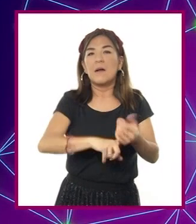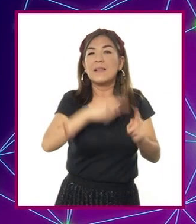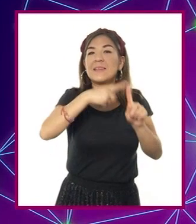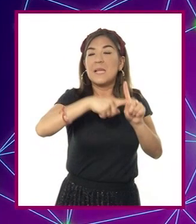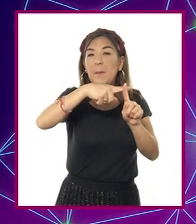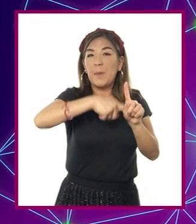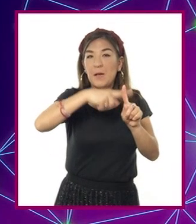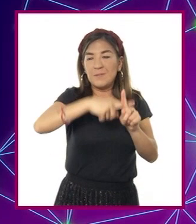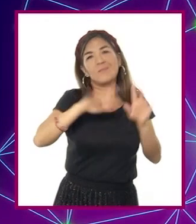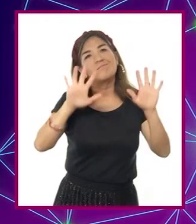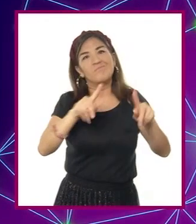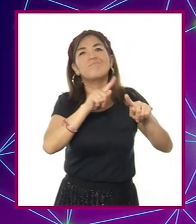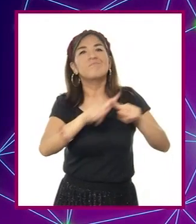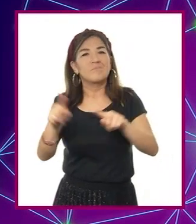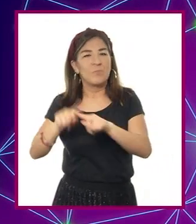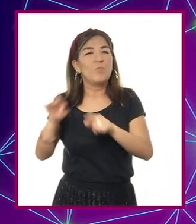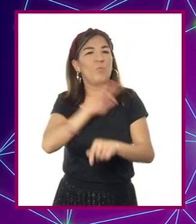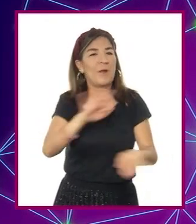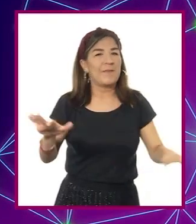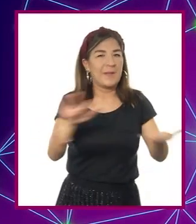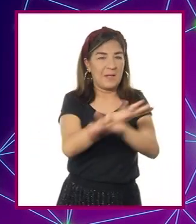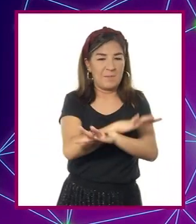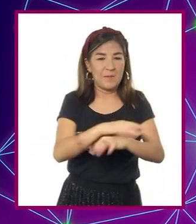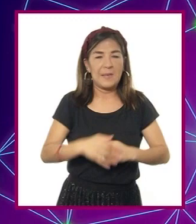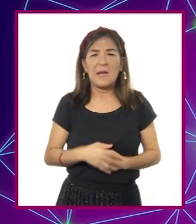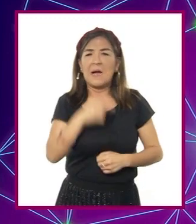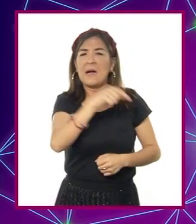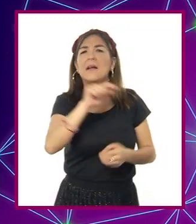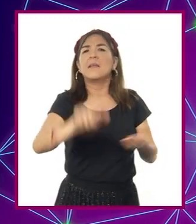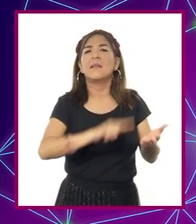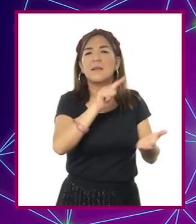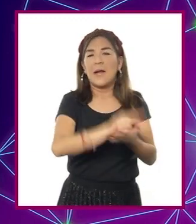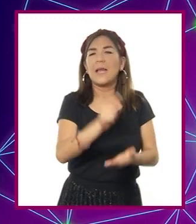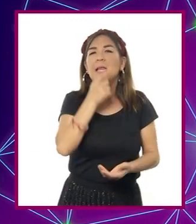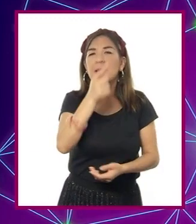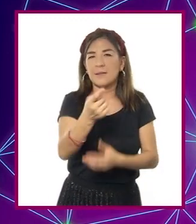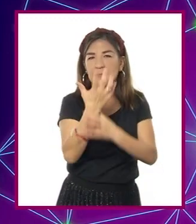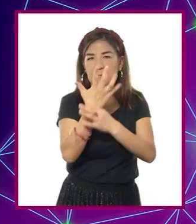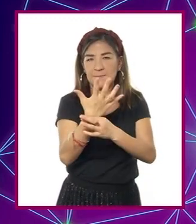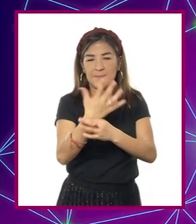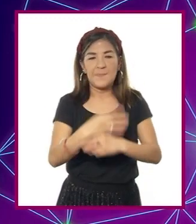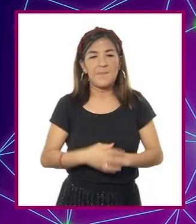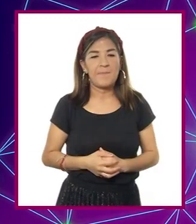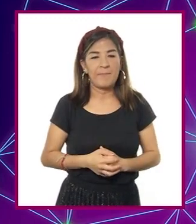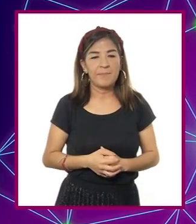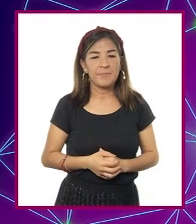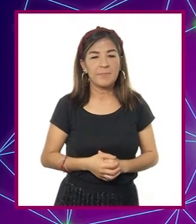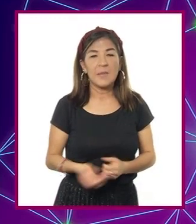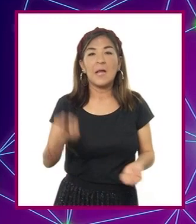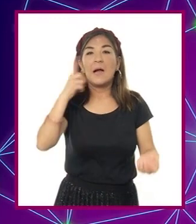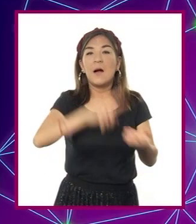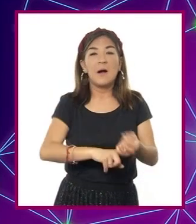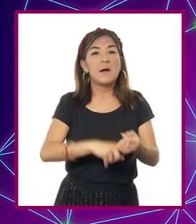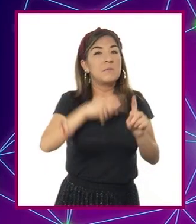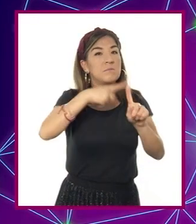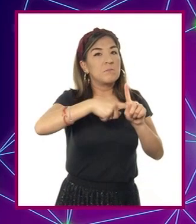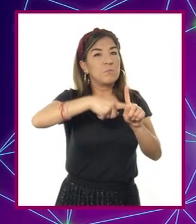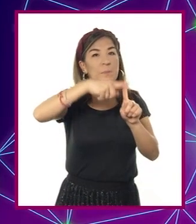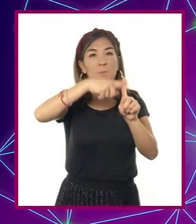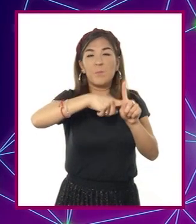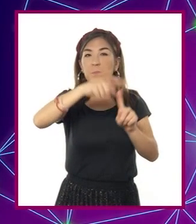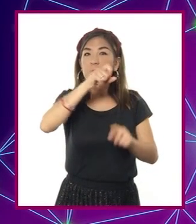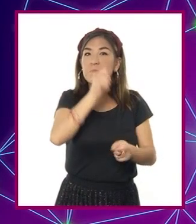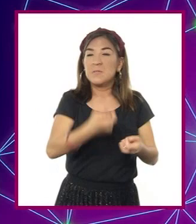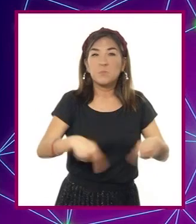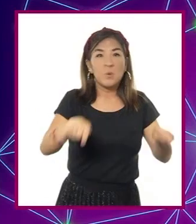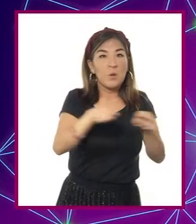temperatura invariable. Esta ley establece que, a una temperatura constante, el